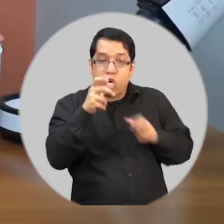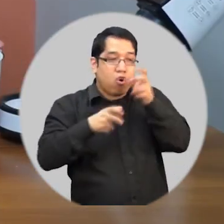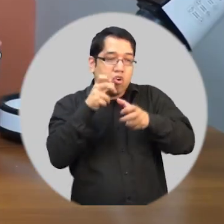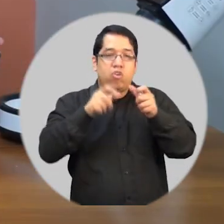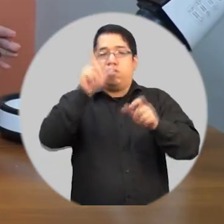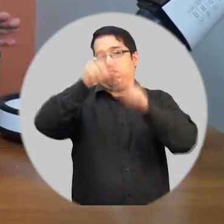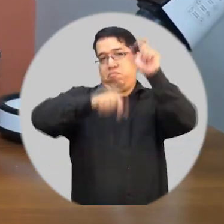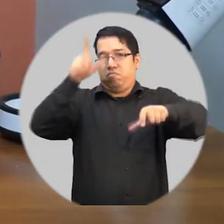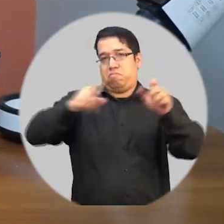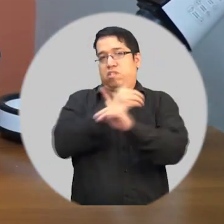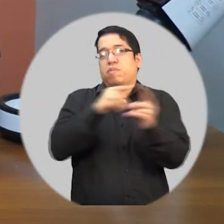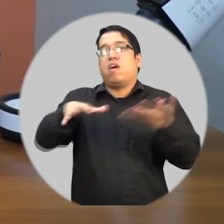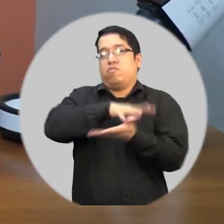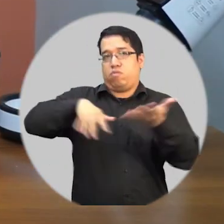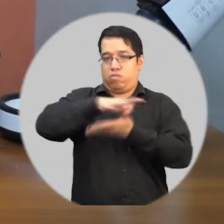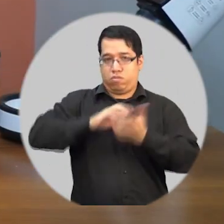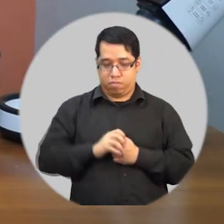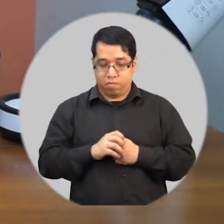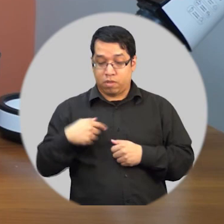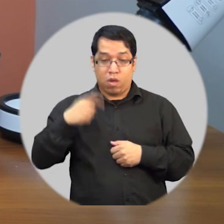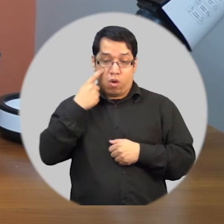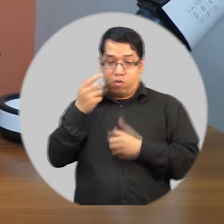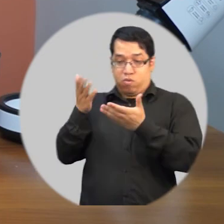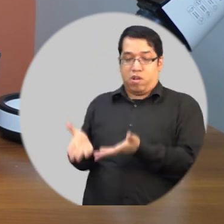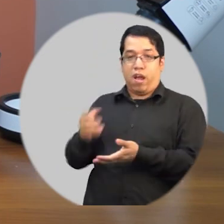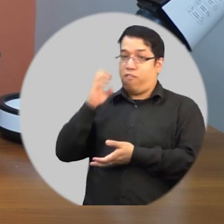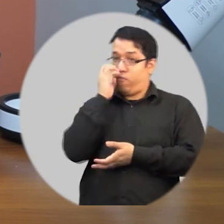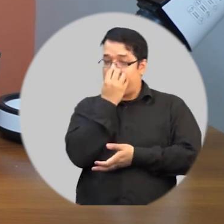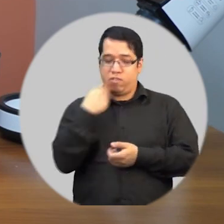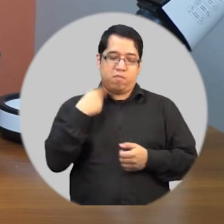caso, voy a poner un color rosado porque es de frutilla ahora.